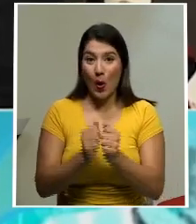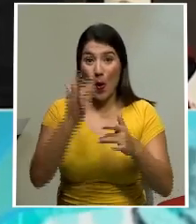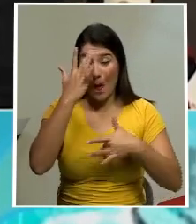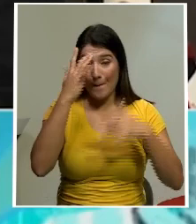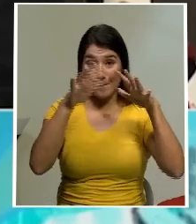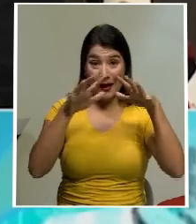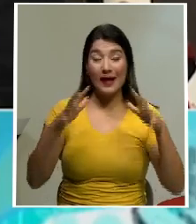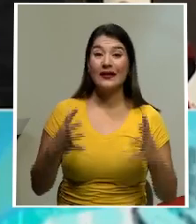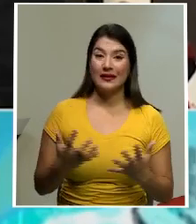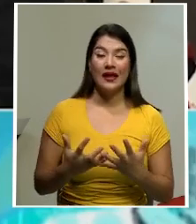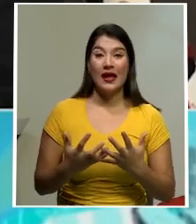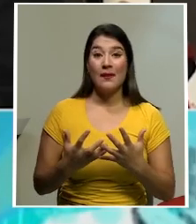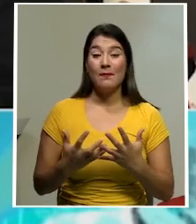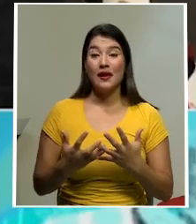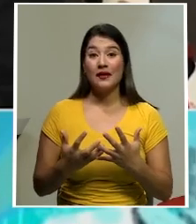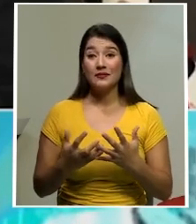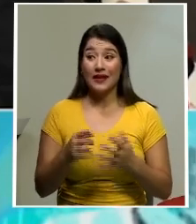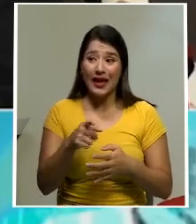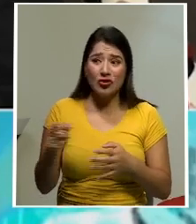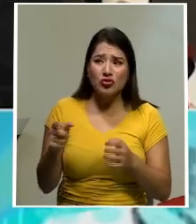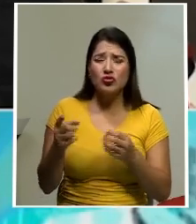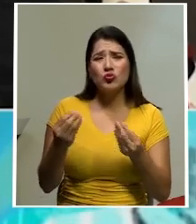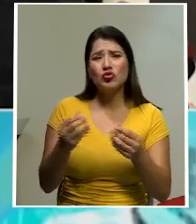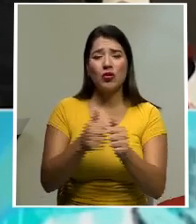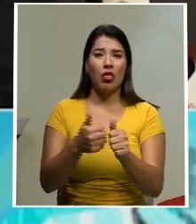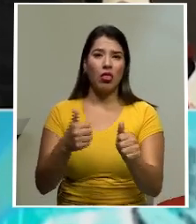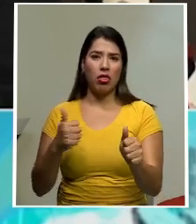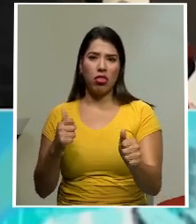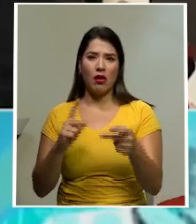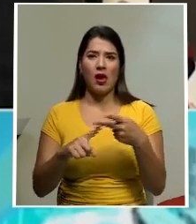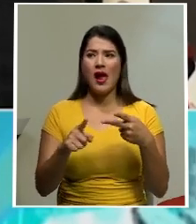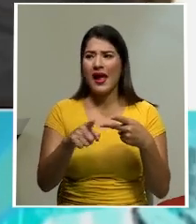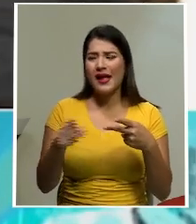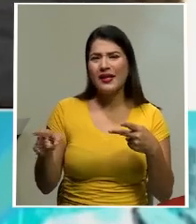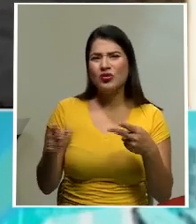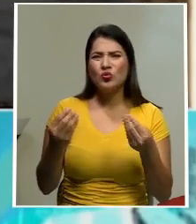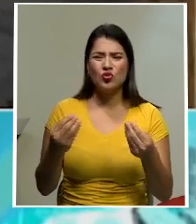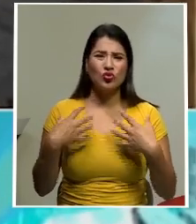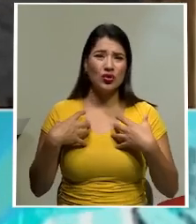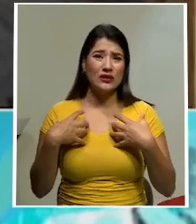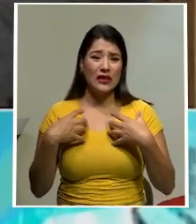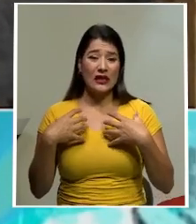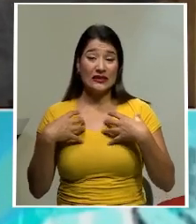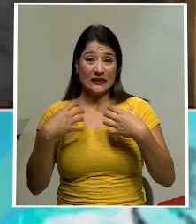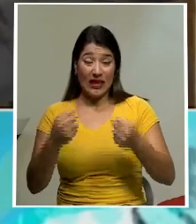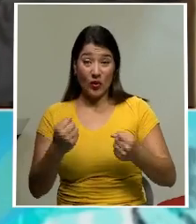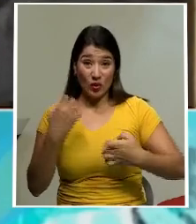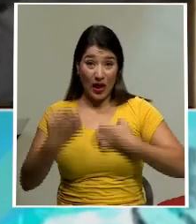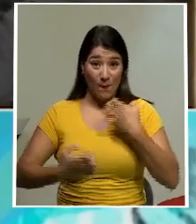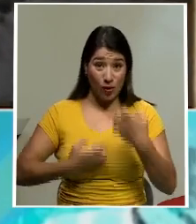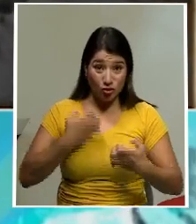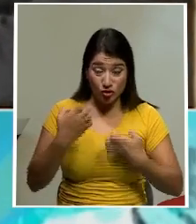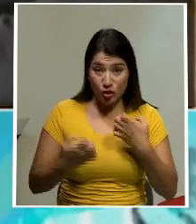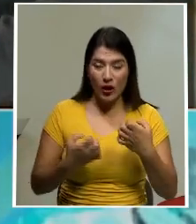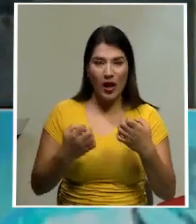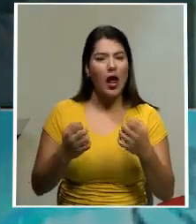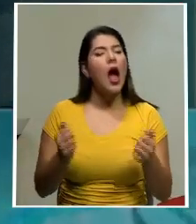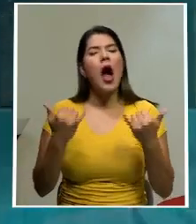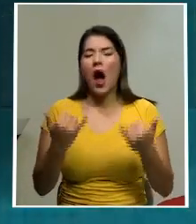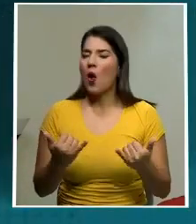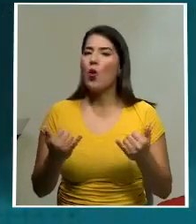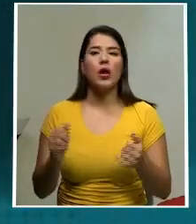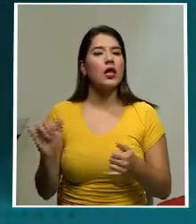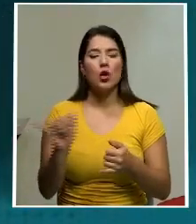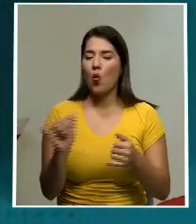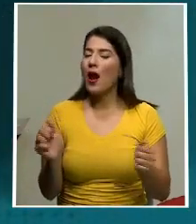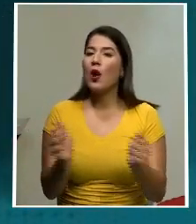haya afectación en el rezago educativo, que haya afectación en la salud emocional de las y los estudiantes, con mucho más razón. ¿Está en